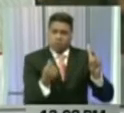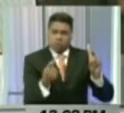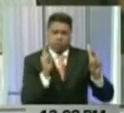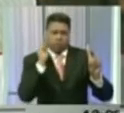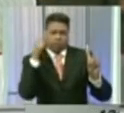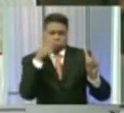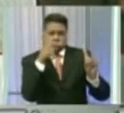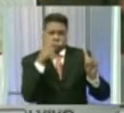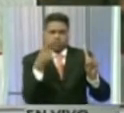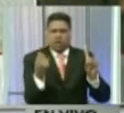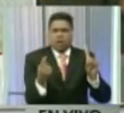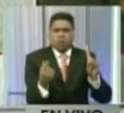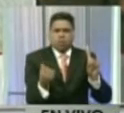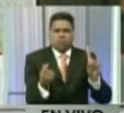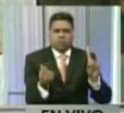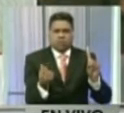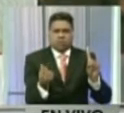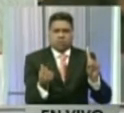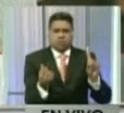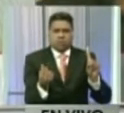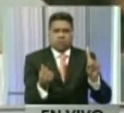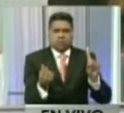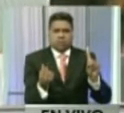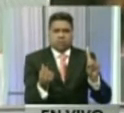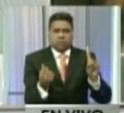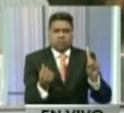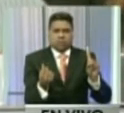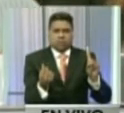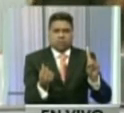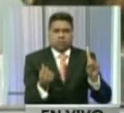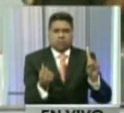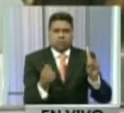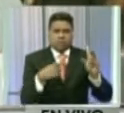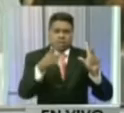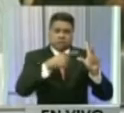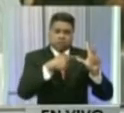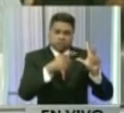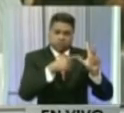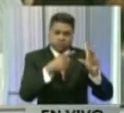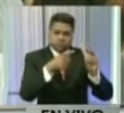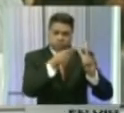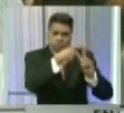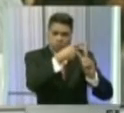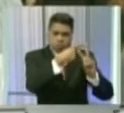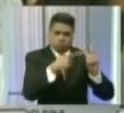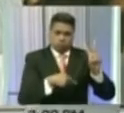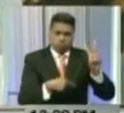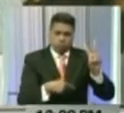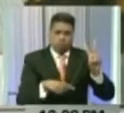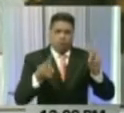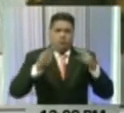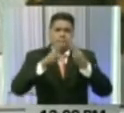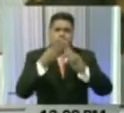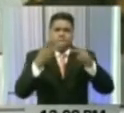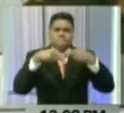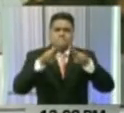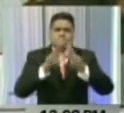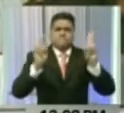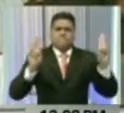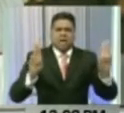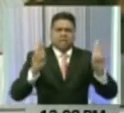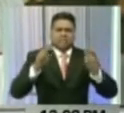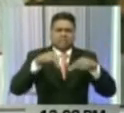La economía. La continuidad de la paz en Venezuela y la continuidad de la